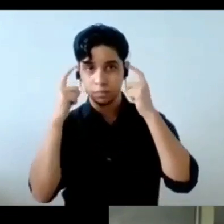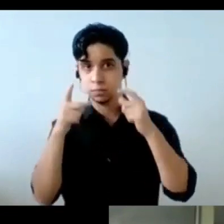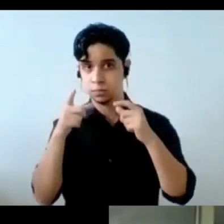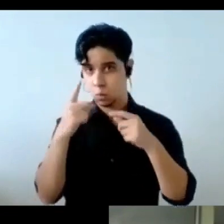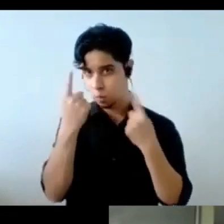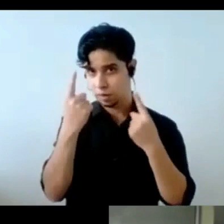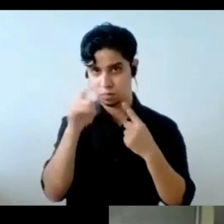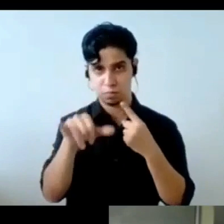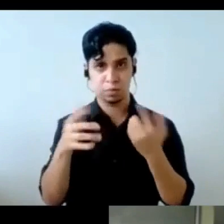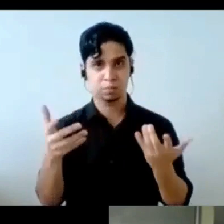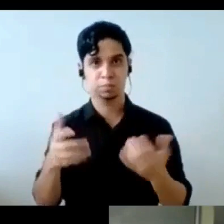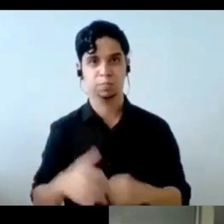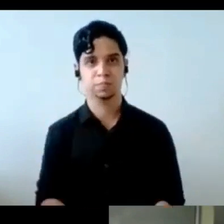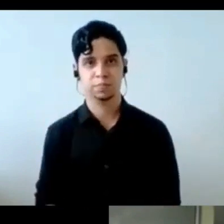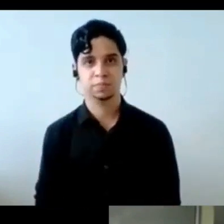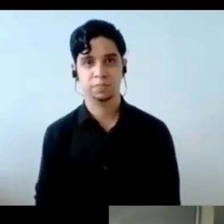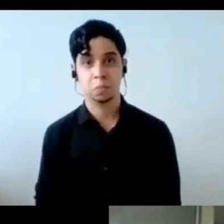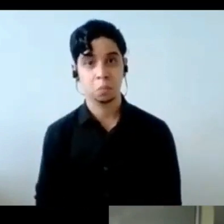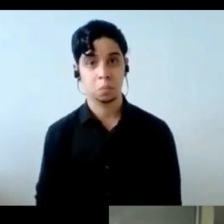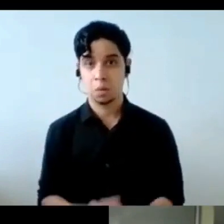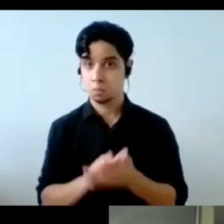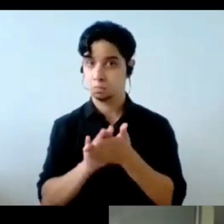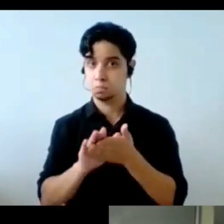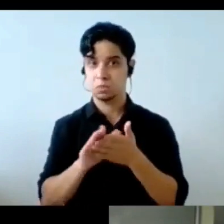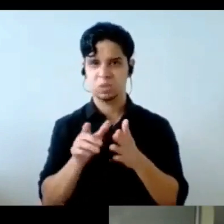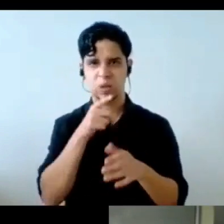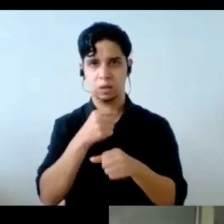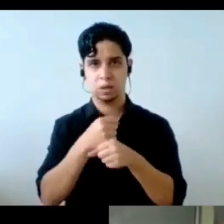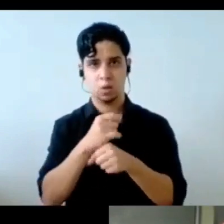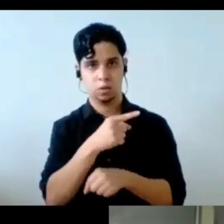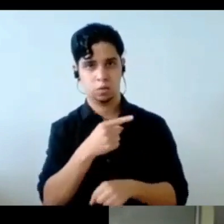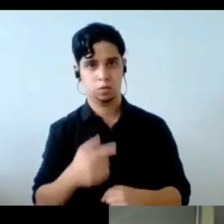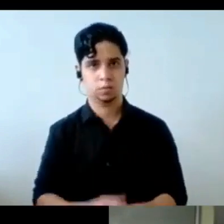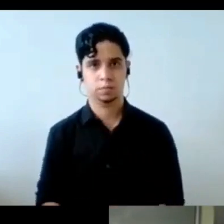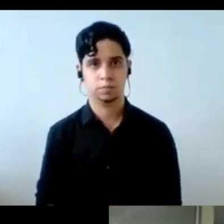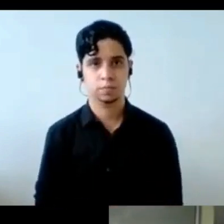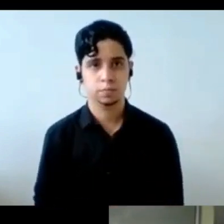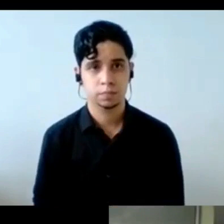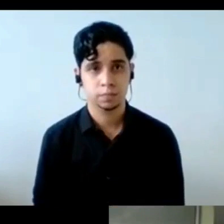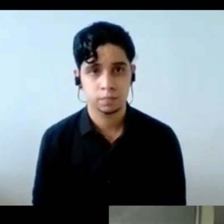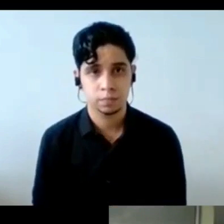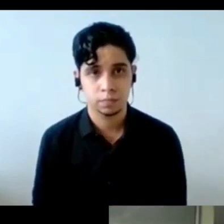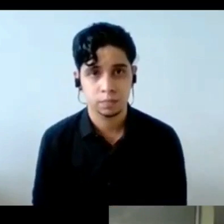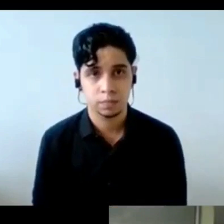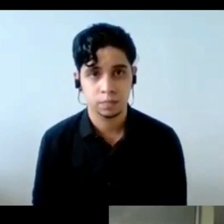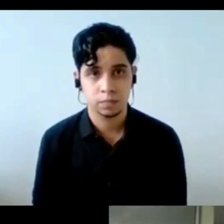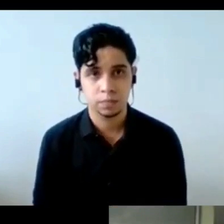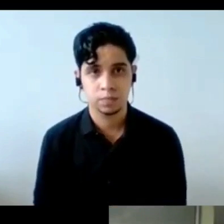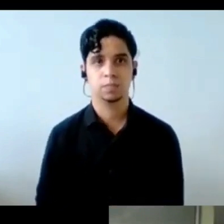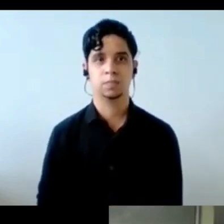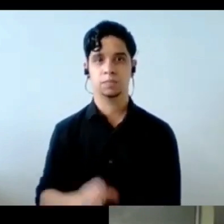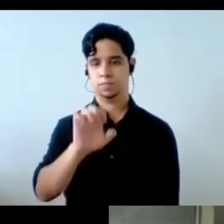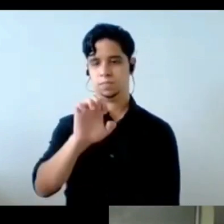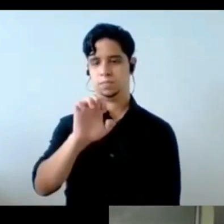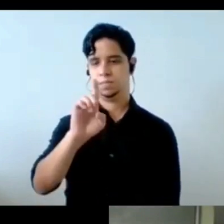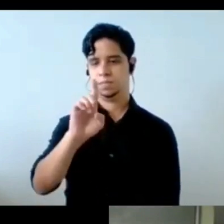Ahora es que. Tremenda mascarilla. ¿Quién hizo eso? Ese es un Edgardo. Esto es un Edgardo. Eso es un